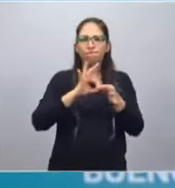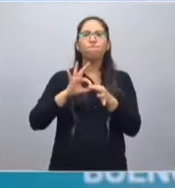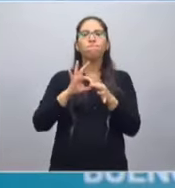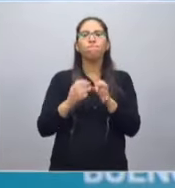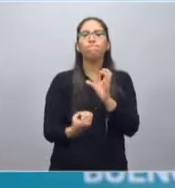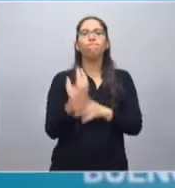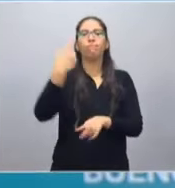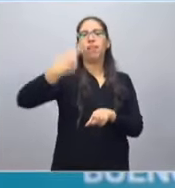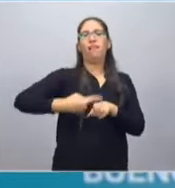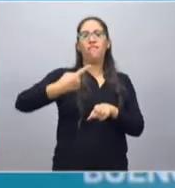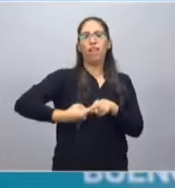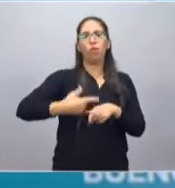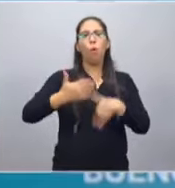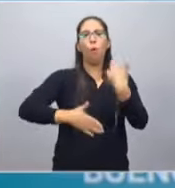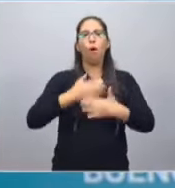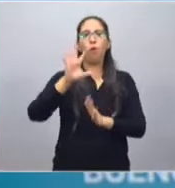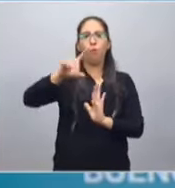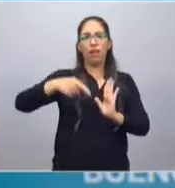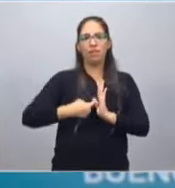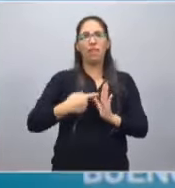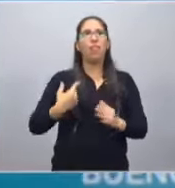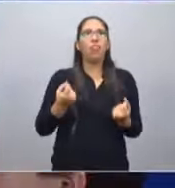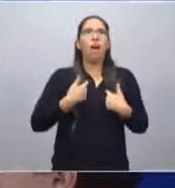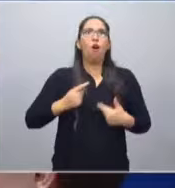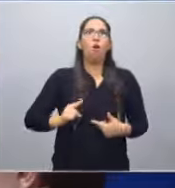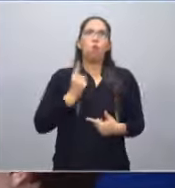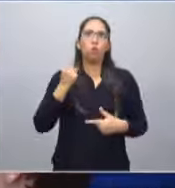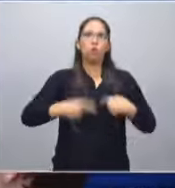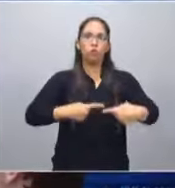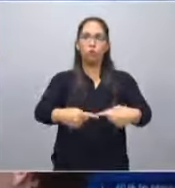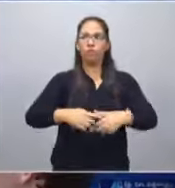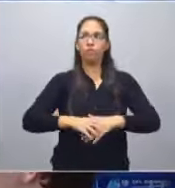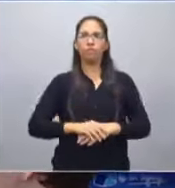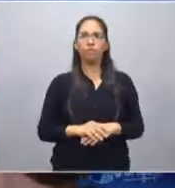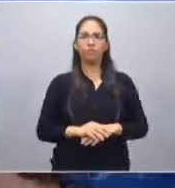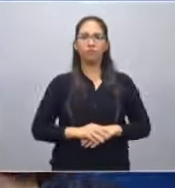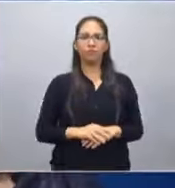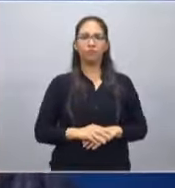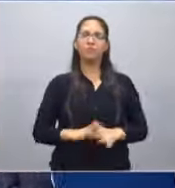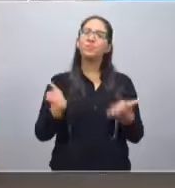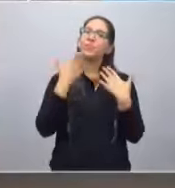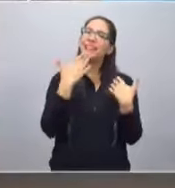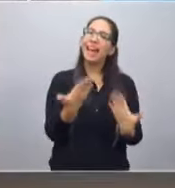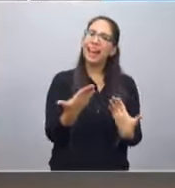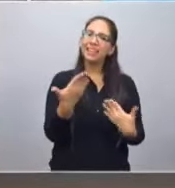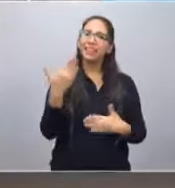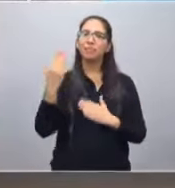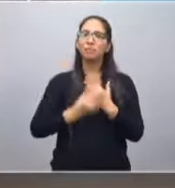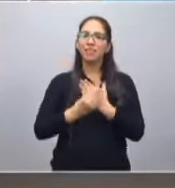que nos llena de orgullo que son los juegos banens Muchas gracias Muchas gracias